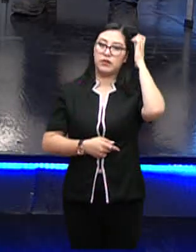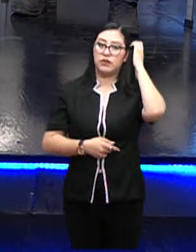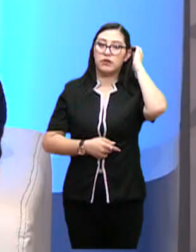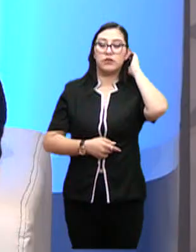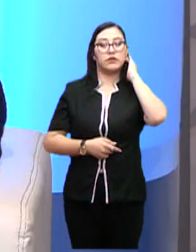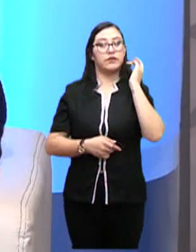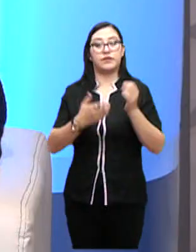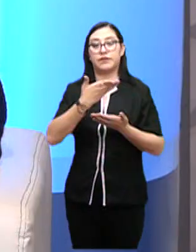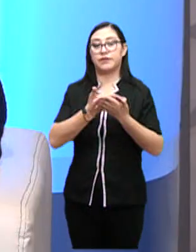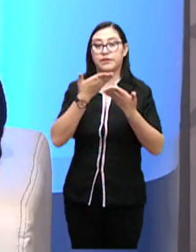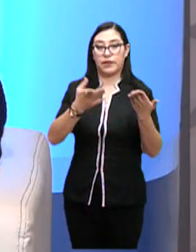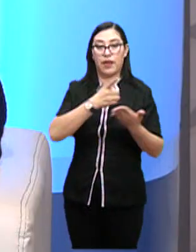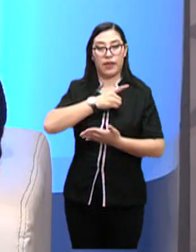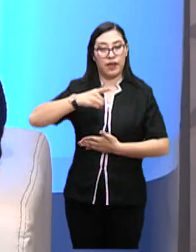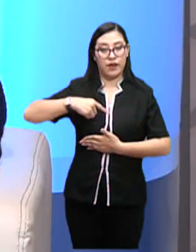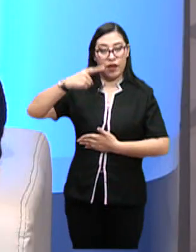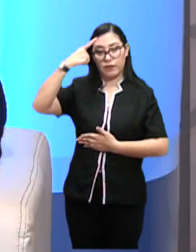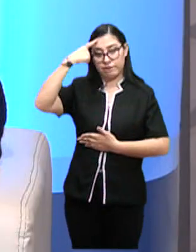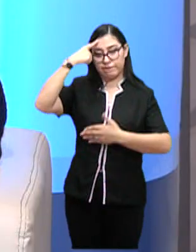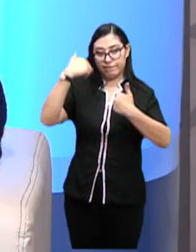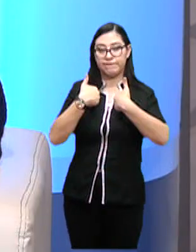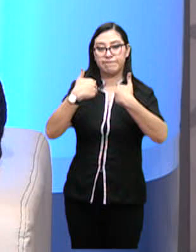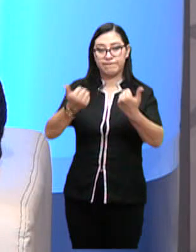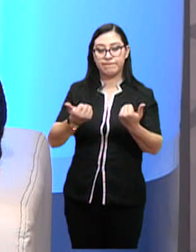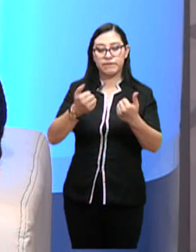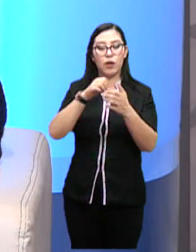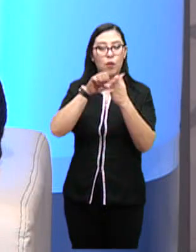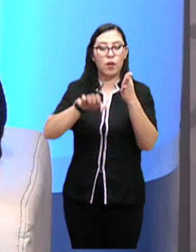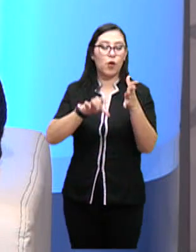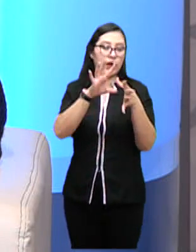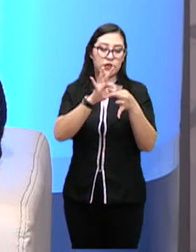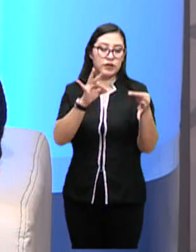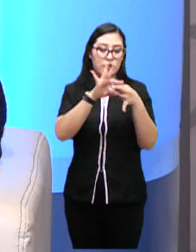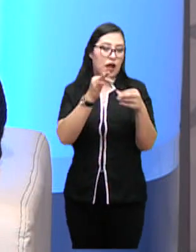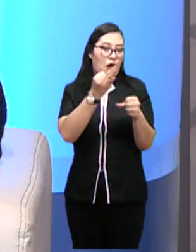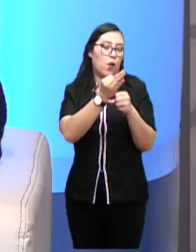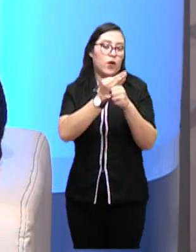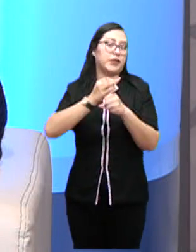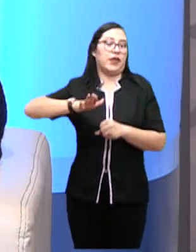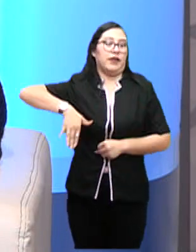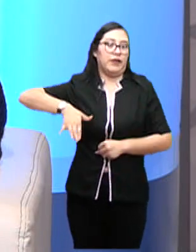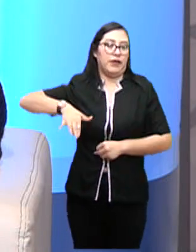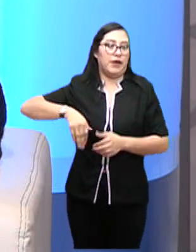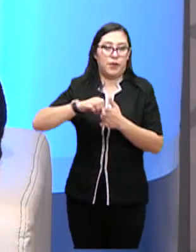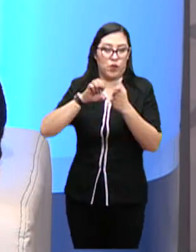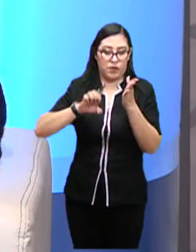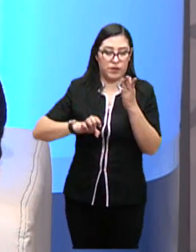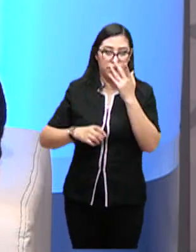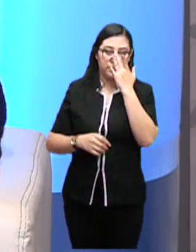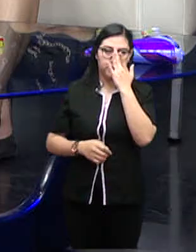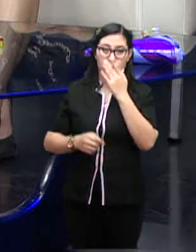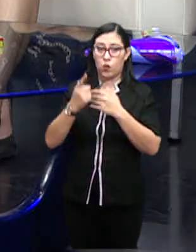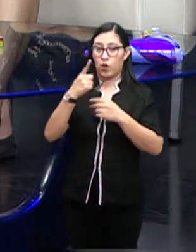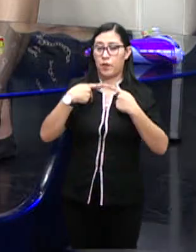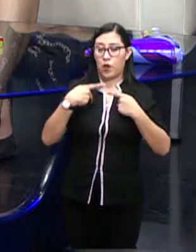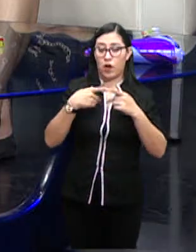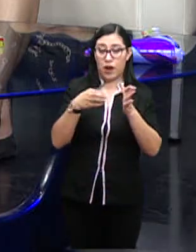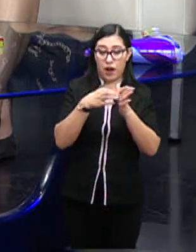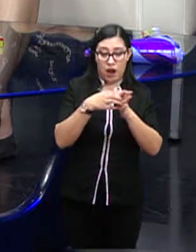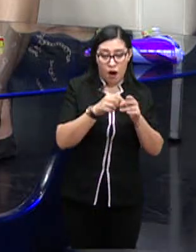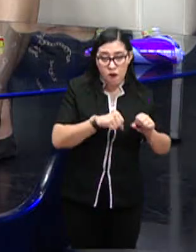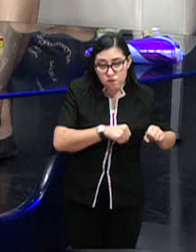tener conciencia. Si precisamente lo que decían hace un momento, un elemento en años anteriores arrastró una caja, bueno,